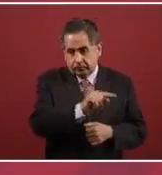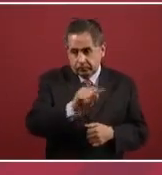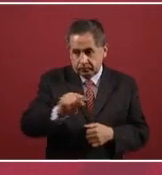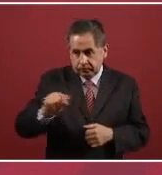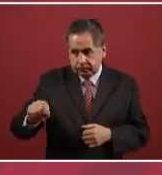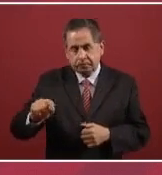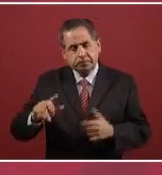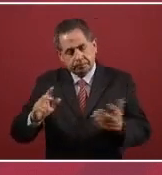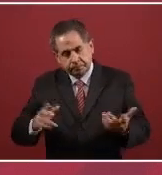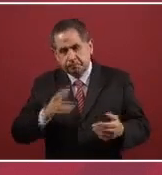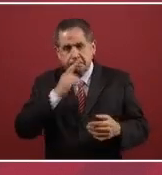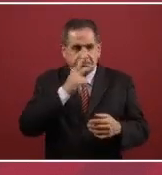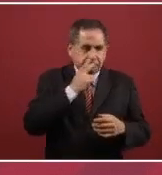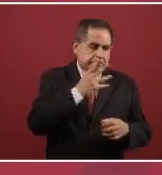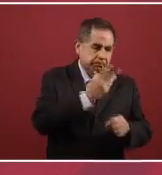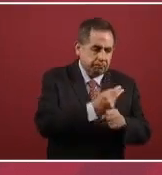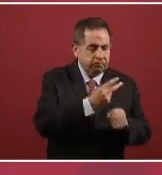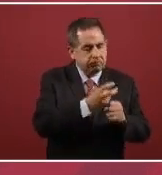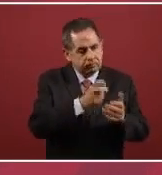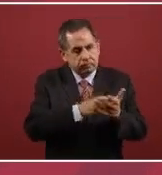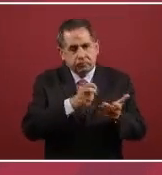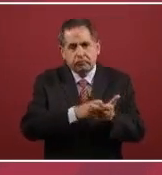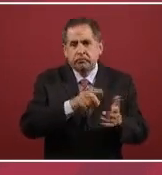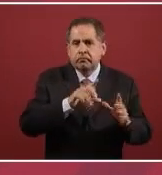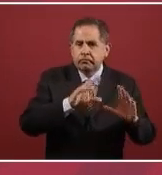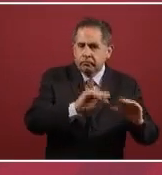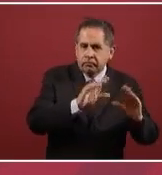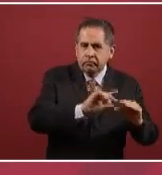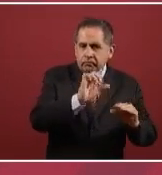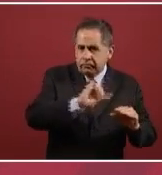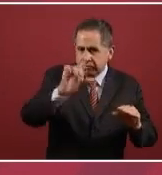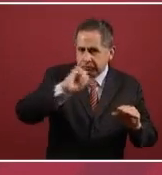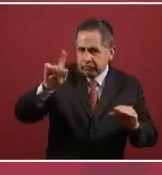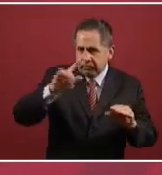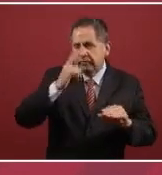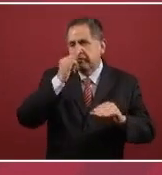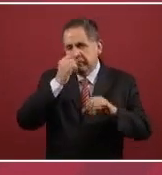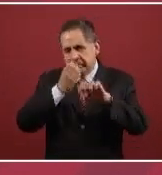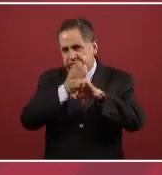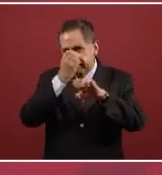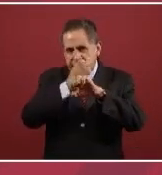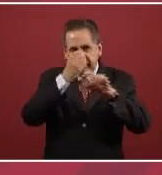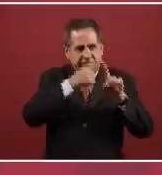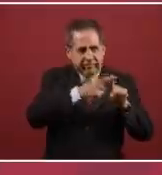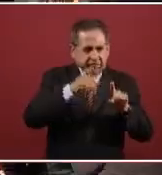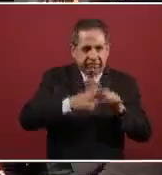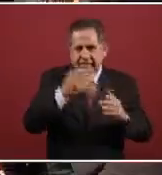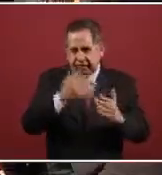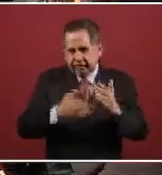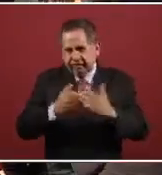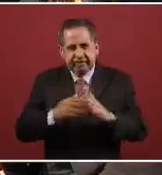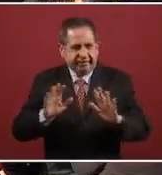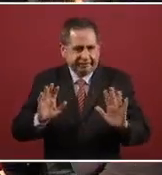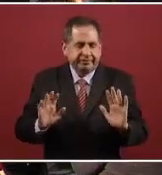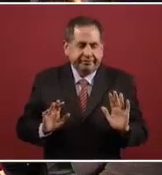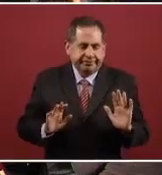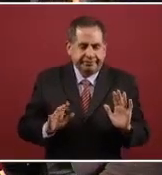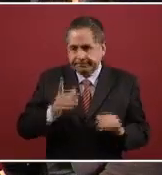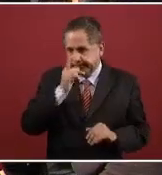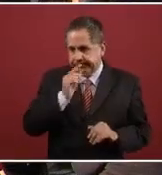fortalecer, mejorar, profesionalizar las policías estatales, las policías